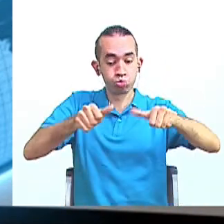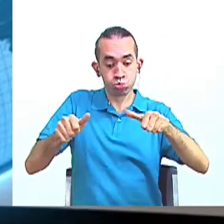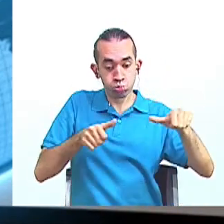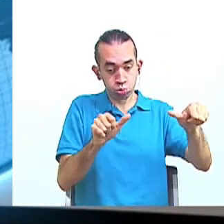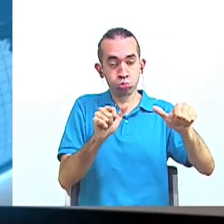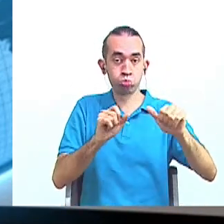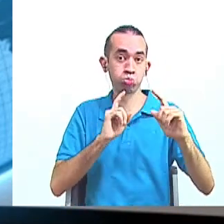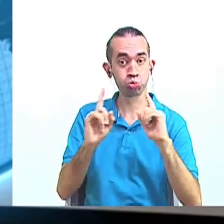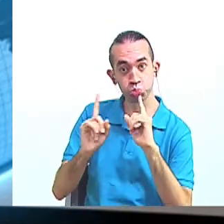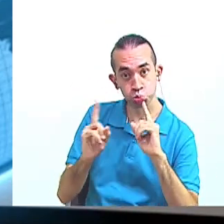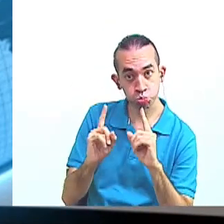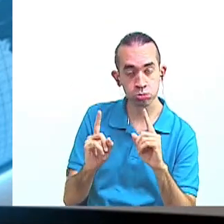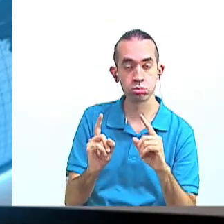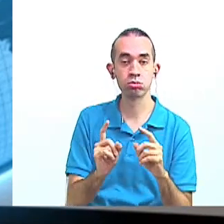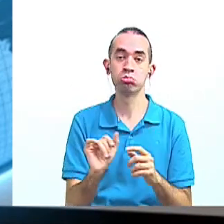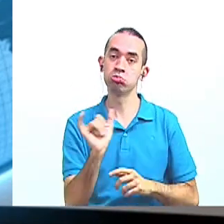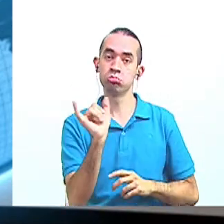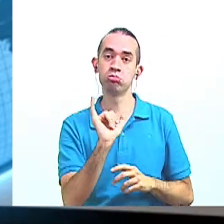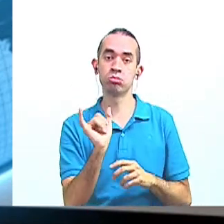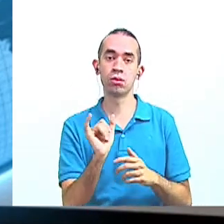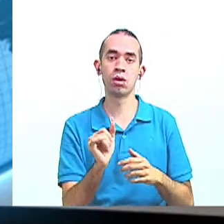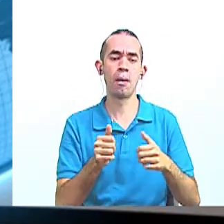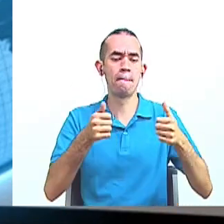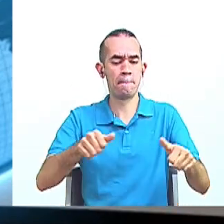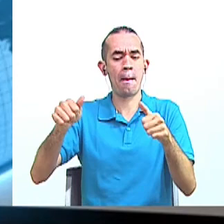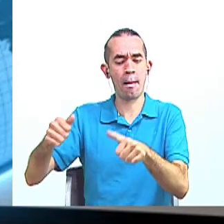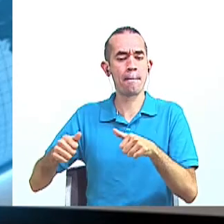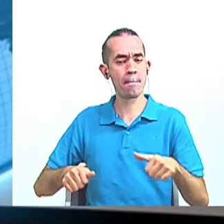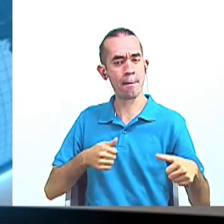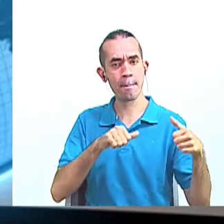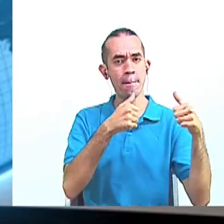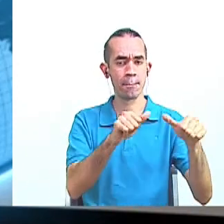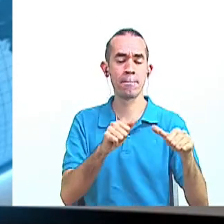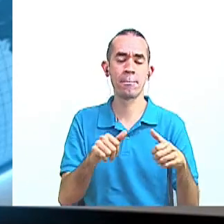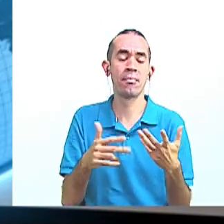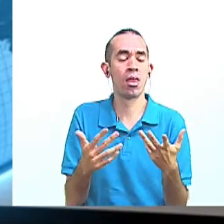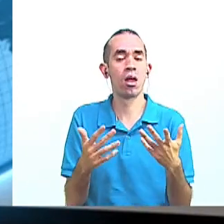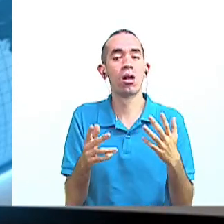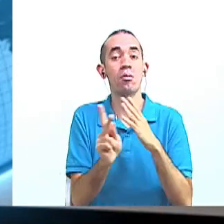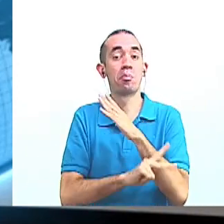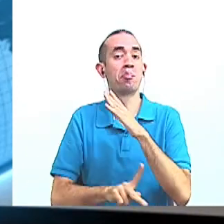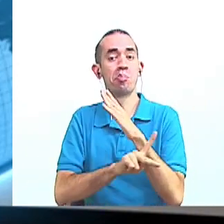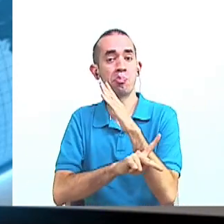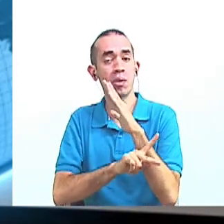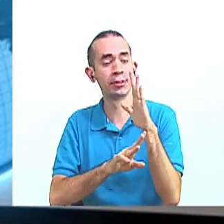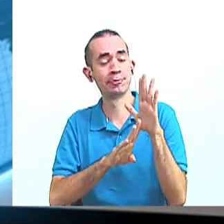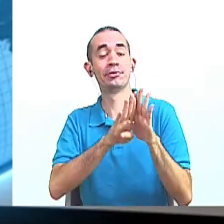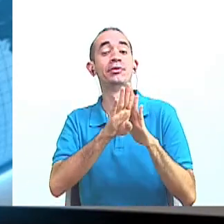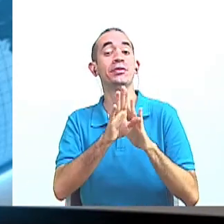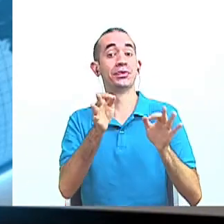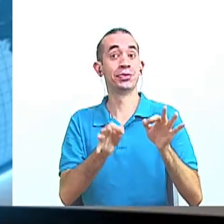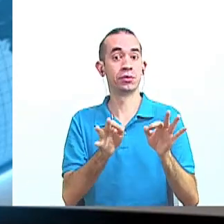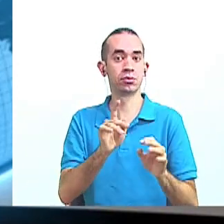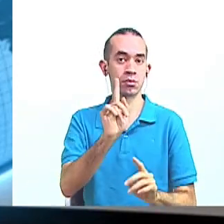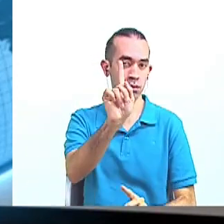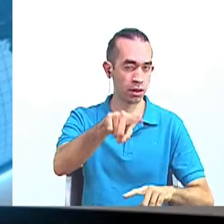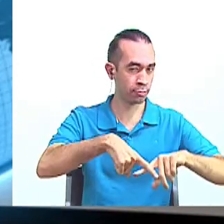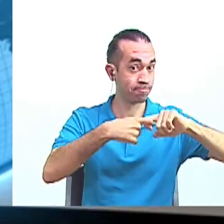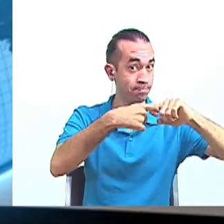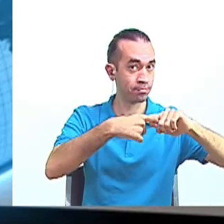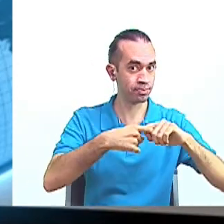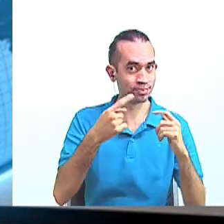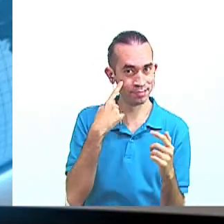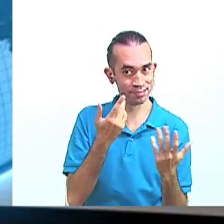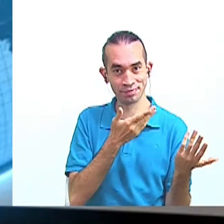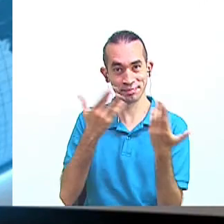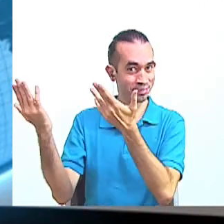hubo diálogo y hubo muchos acuerdos que generaron un país mucho más justo. Pero antes de empezar el noticiero, ¿qué te parece